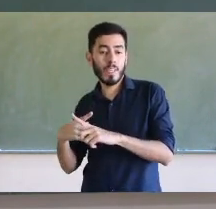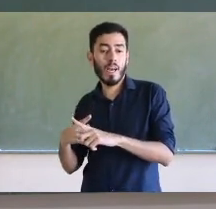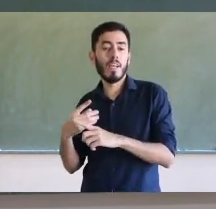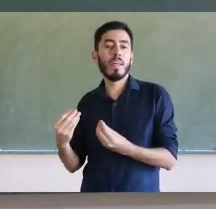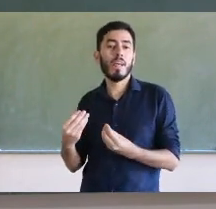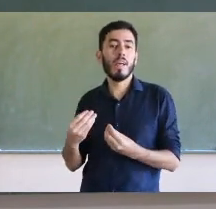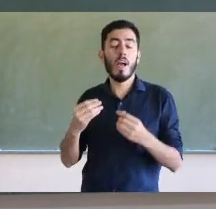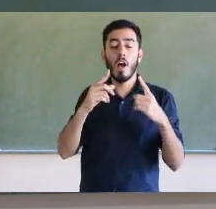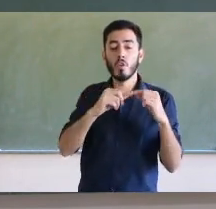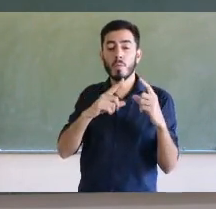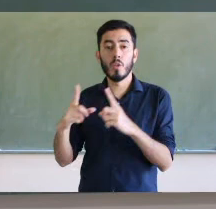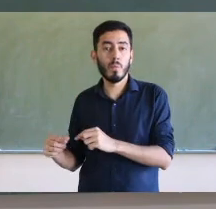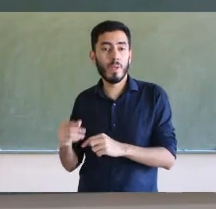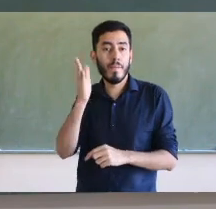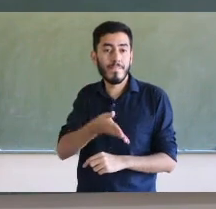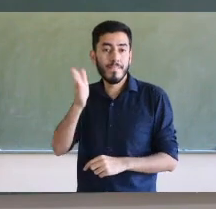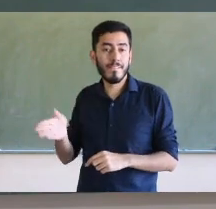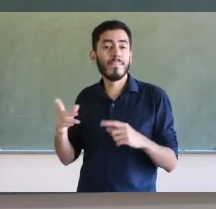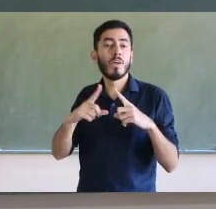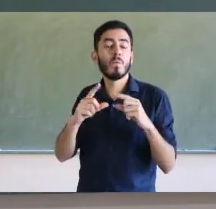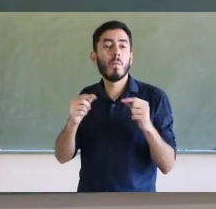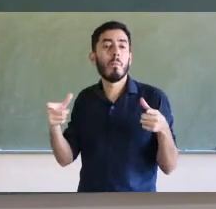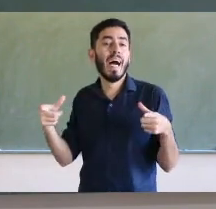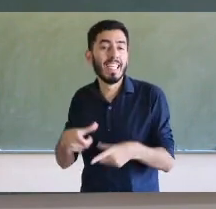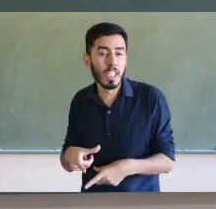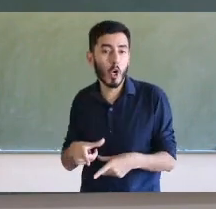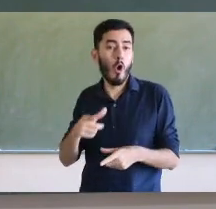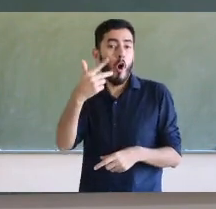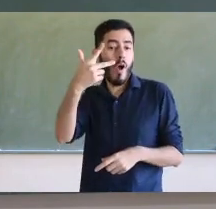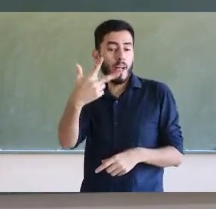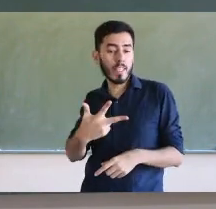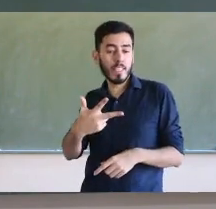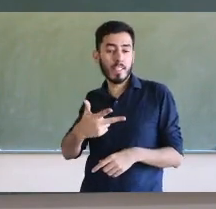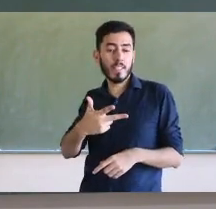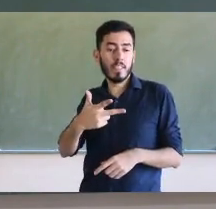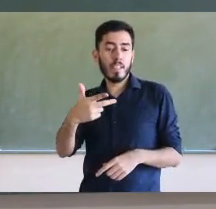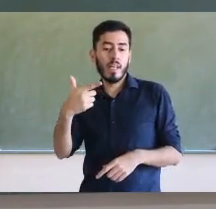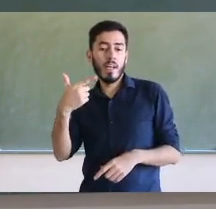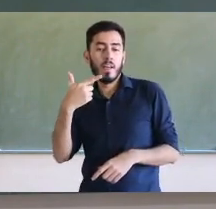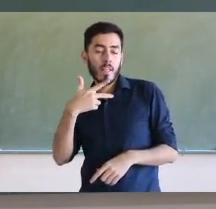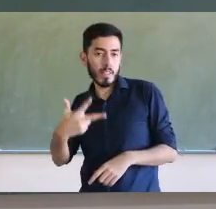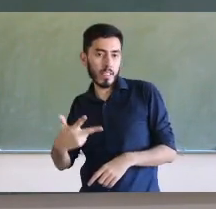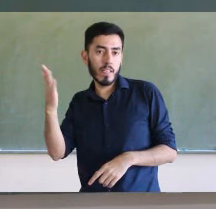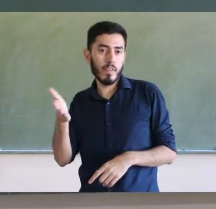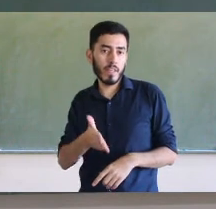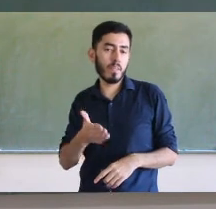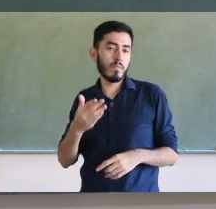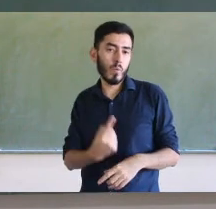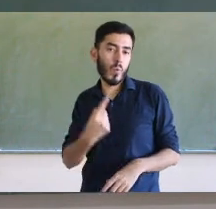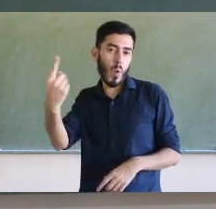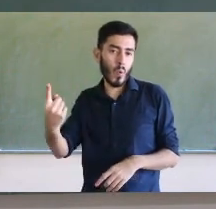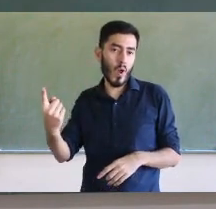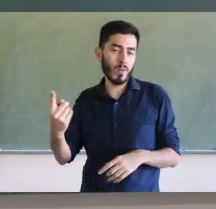simplificar lo que se pueda. Al 3 y al 3, los puedo dividir por 3, por lo cual me queda 1